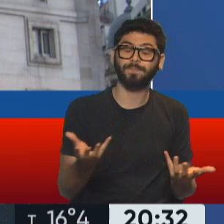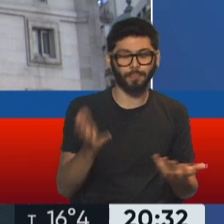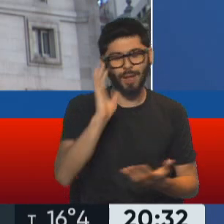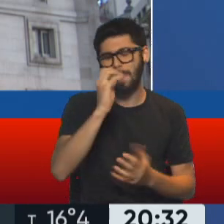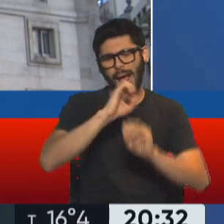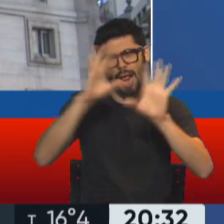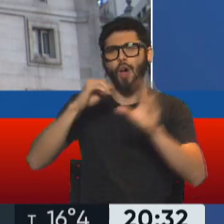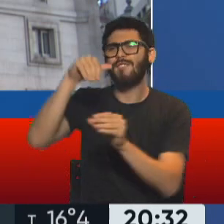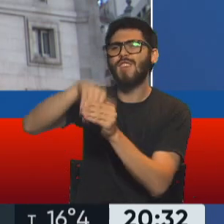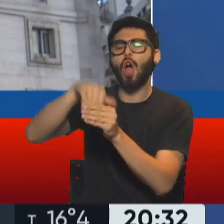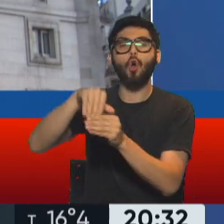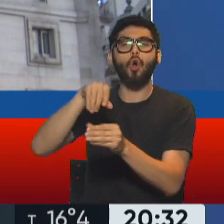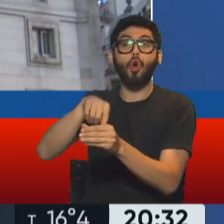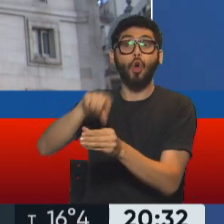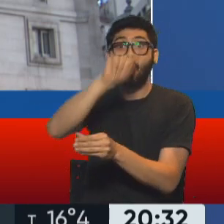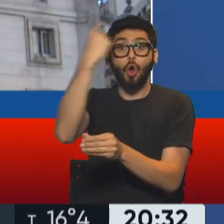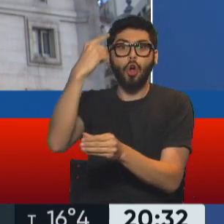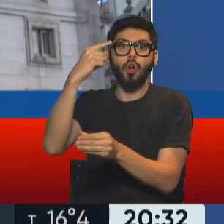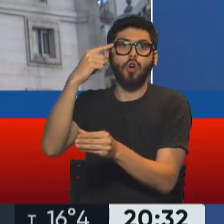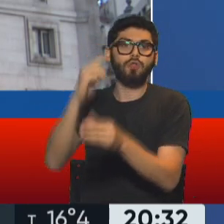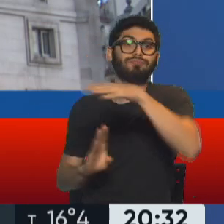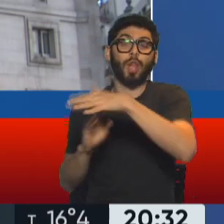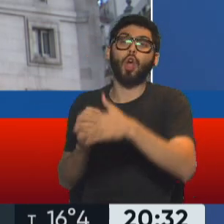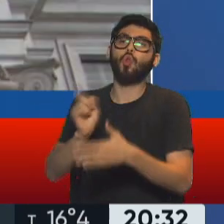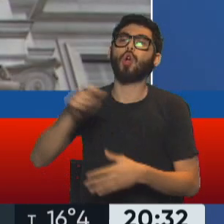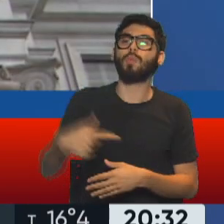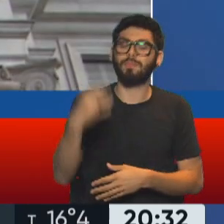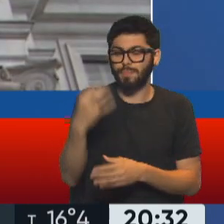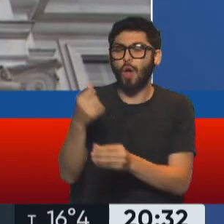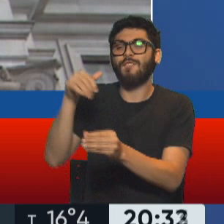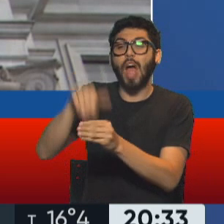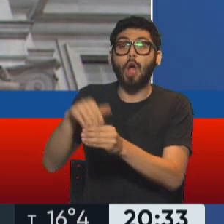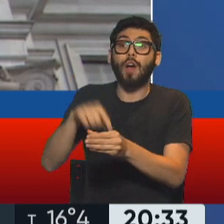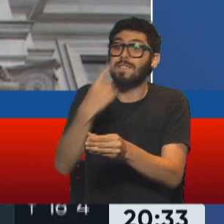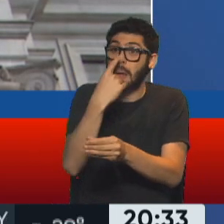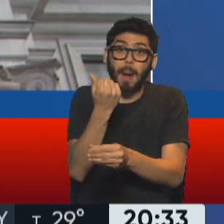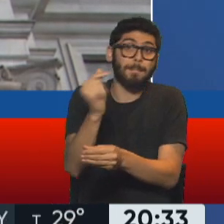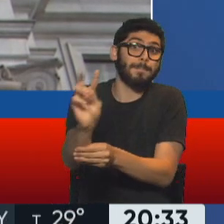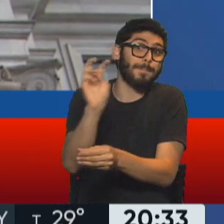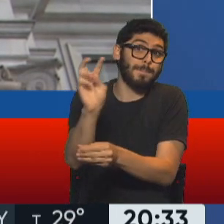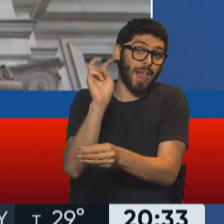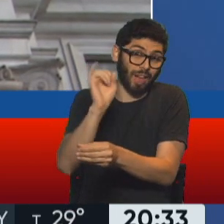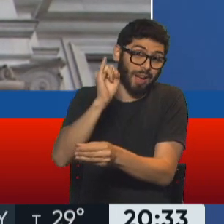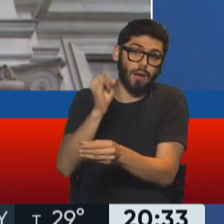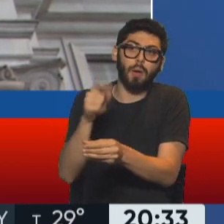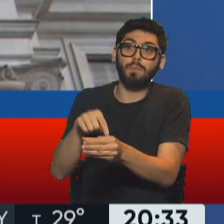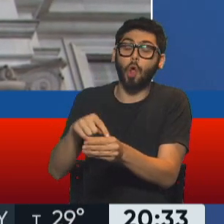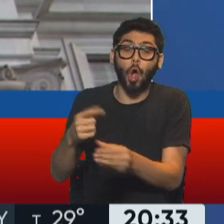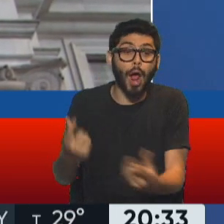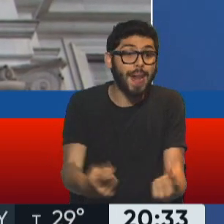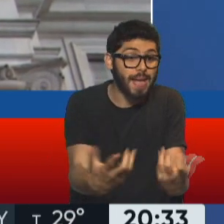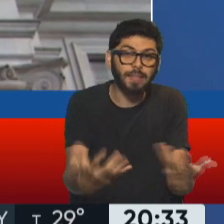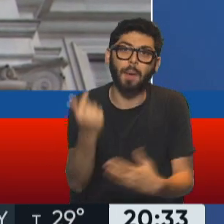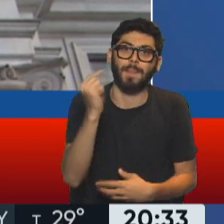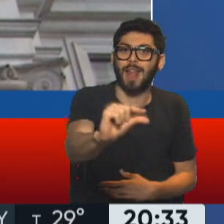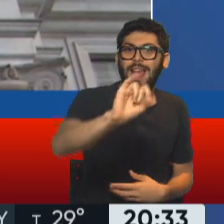banco común, no es un banco que, si bien Melconian lo dice, esté hecho para ganar dinero, pero sí para tener dinero para prestarle al que lo necesita,